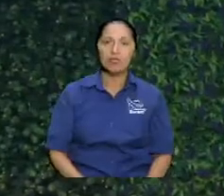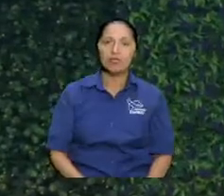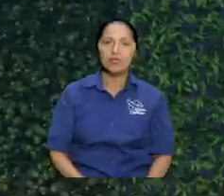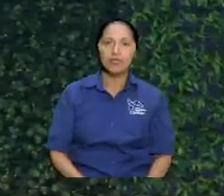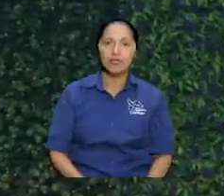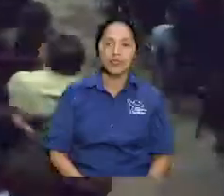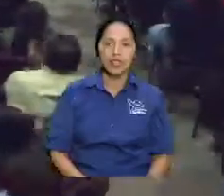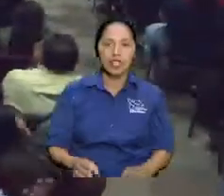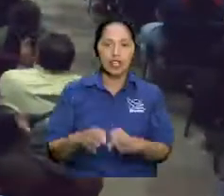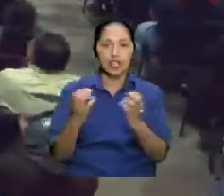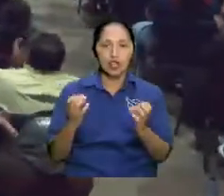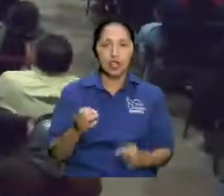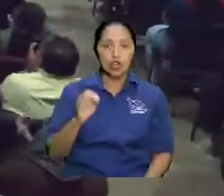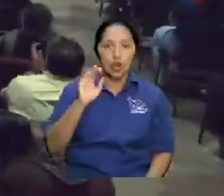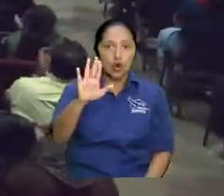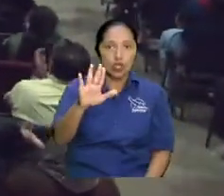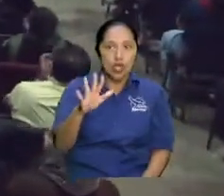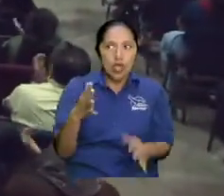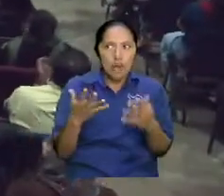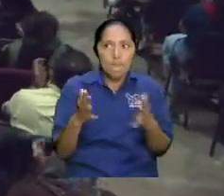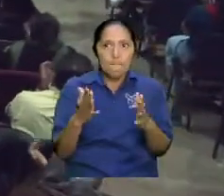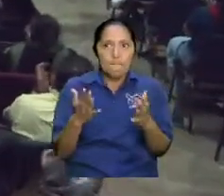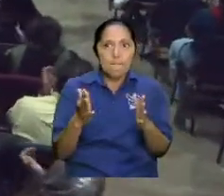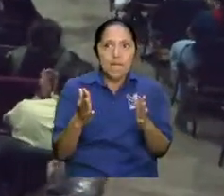le tengan miedo a las crisis.